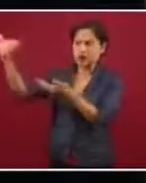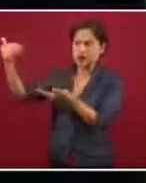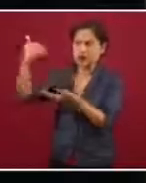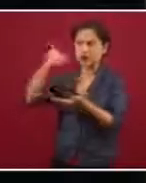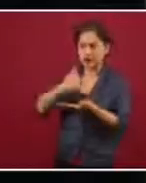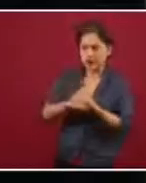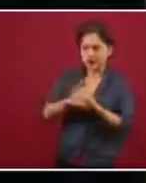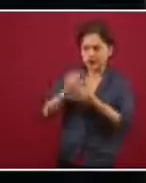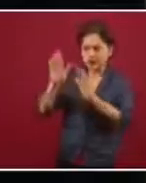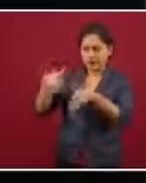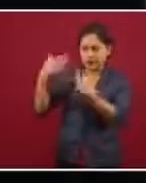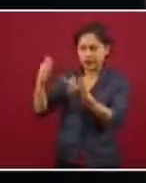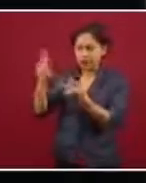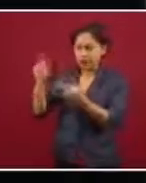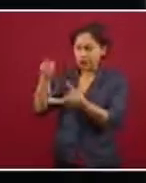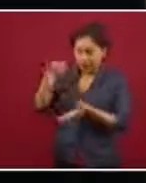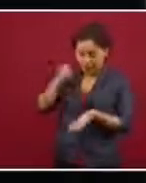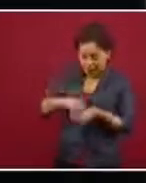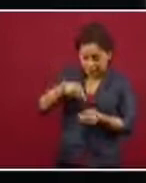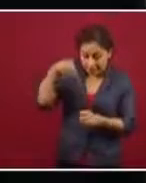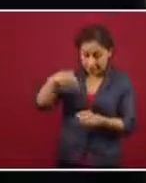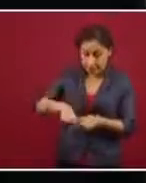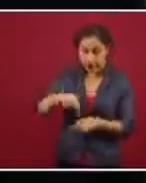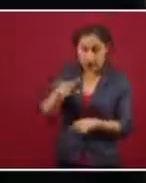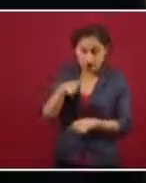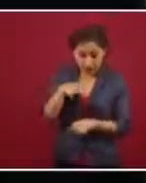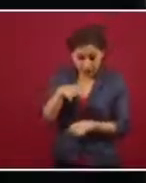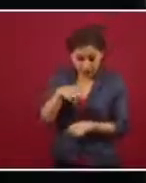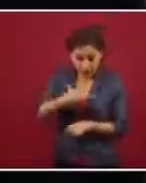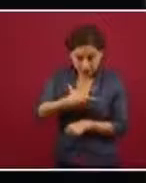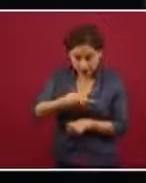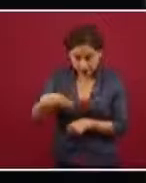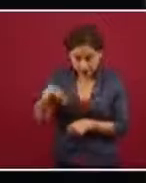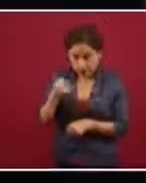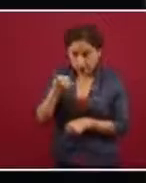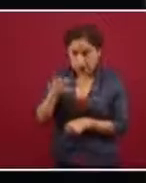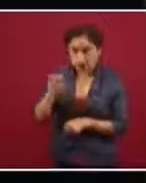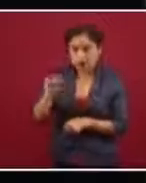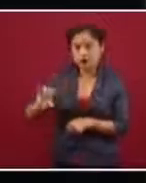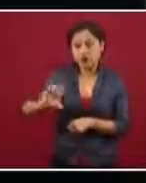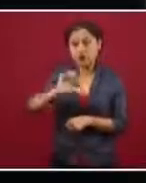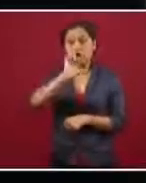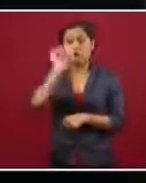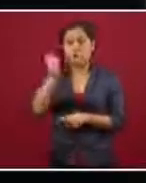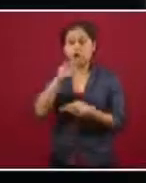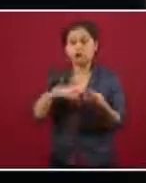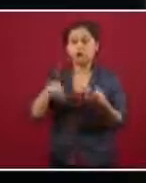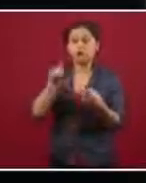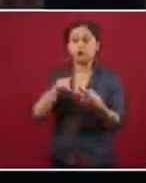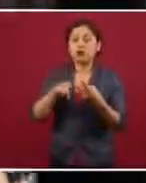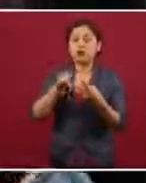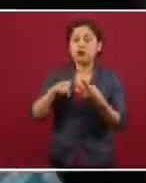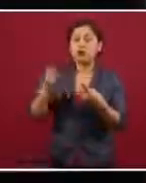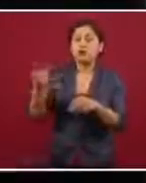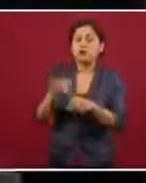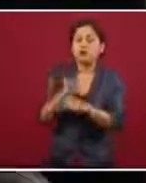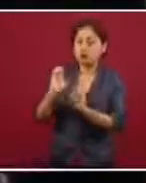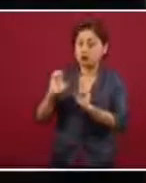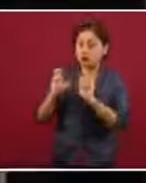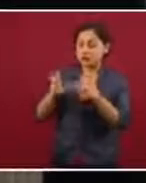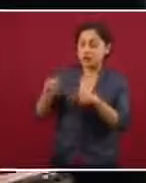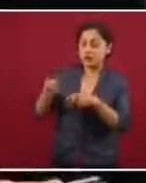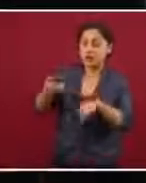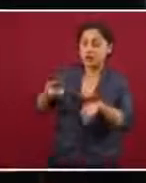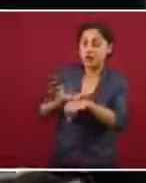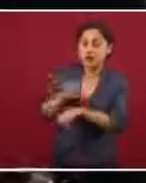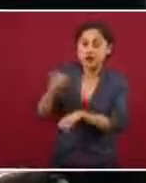territorio nacional. Esto por un lado. Por el otro, en el caso de Chiapas, de esta paciente, ¿qué medidas se van a tomar